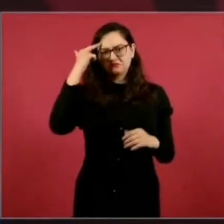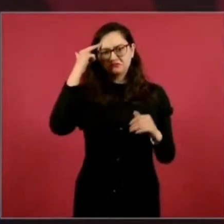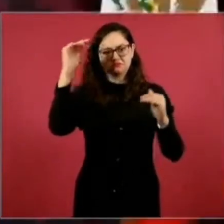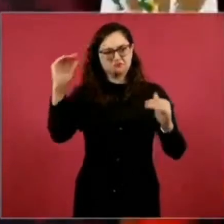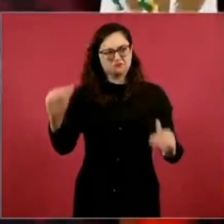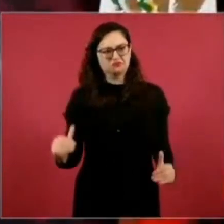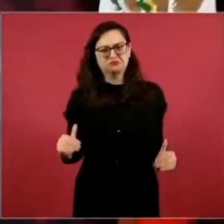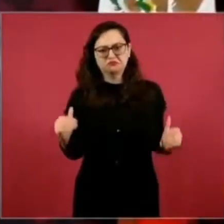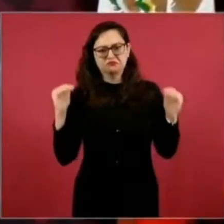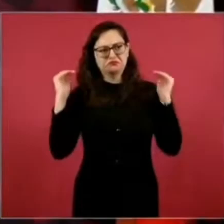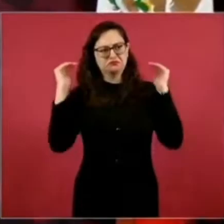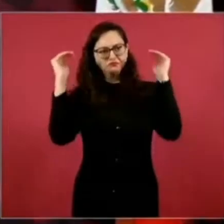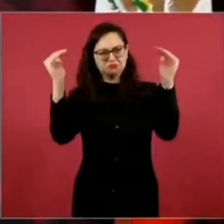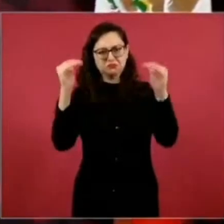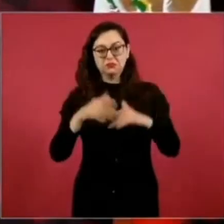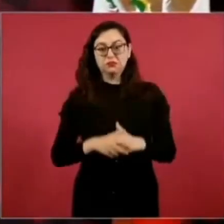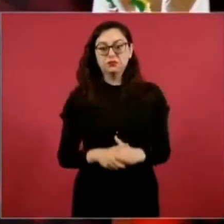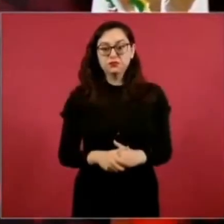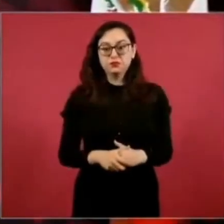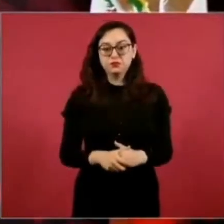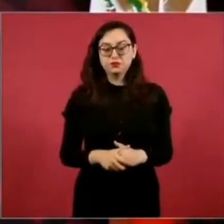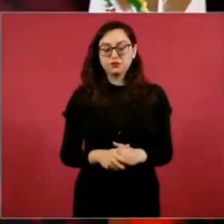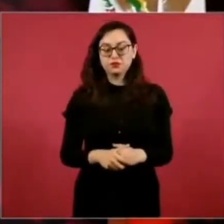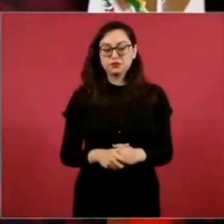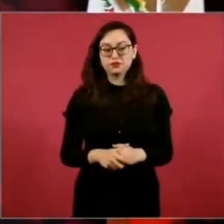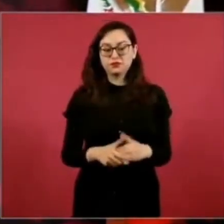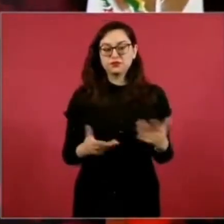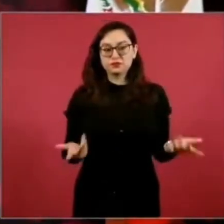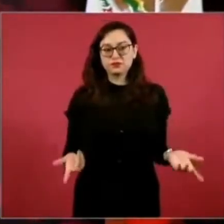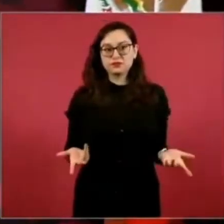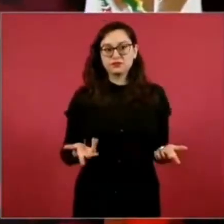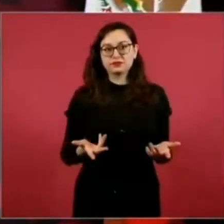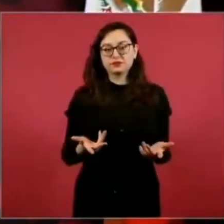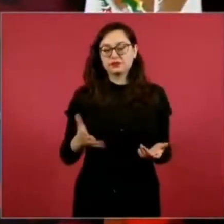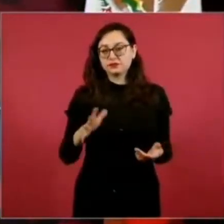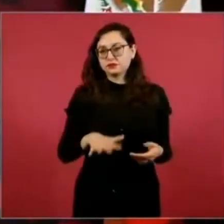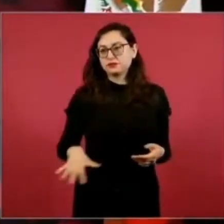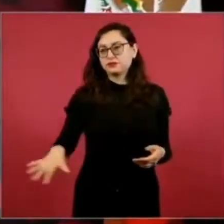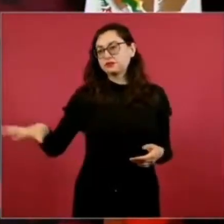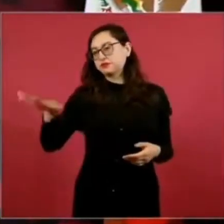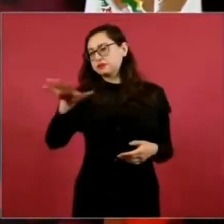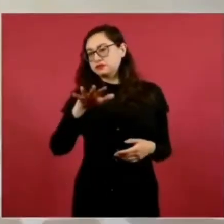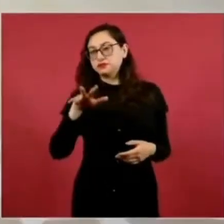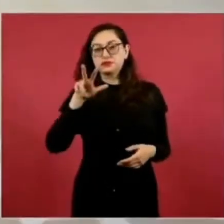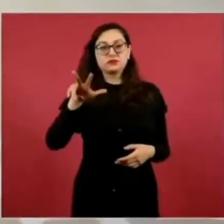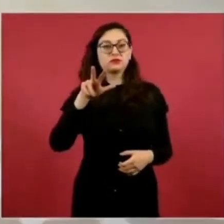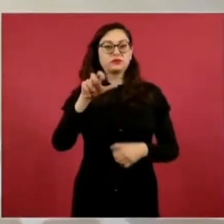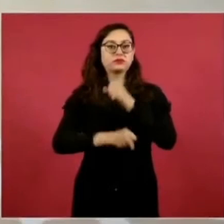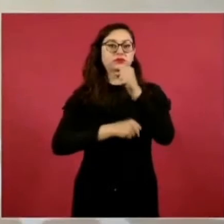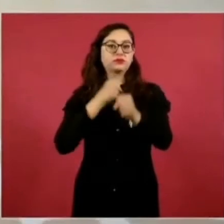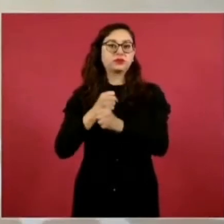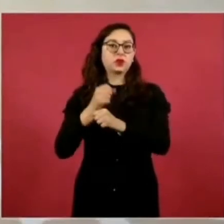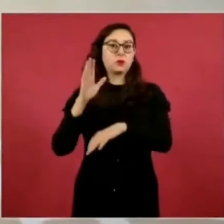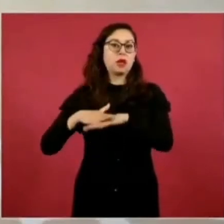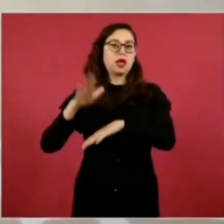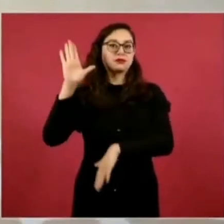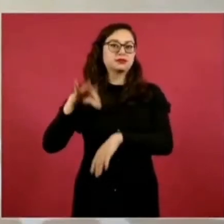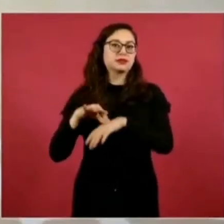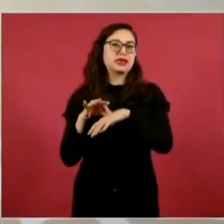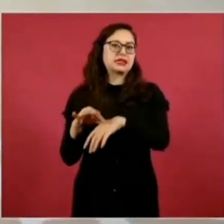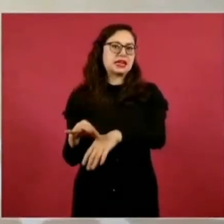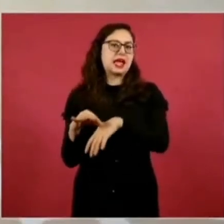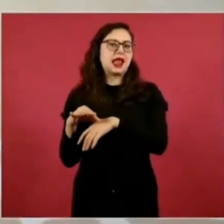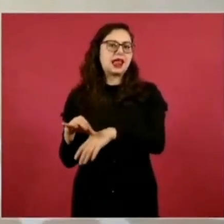ya no hay ciudadanos imaginarios Ese es el error que han